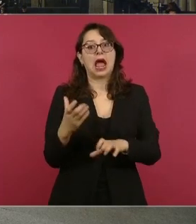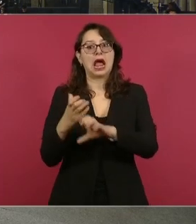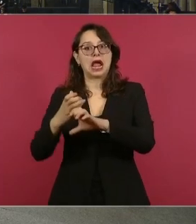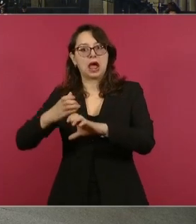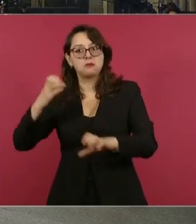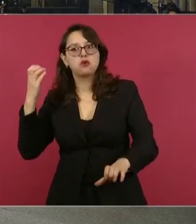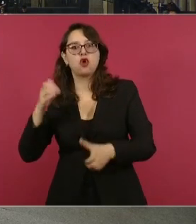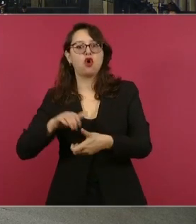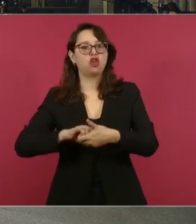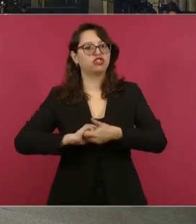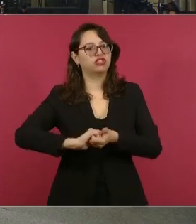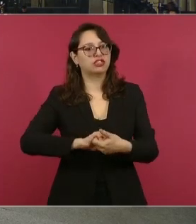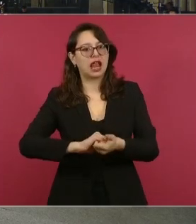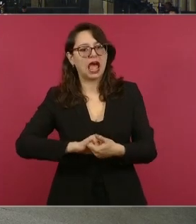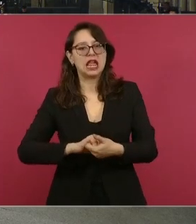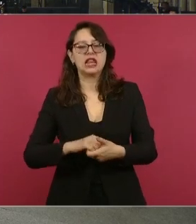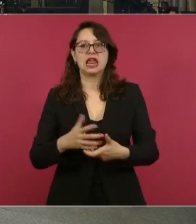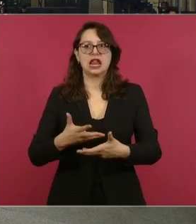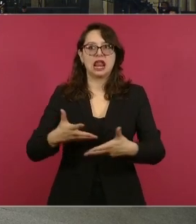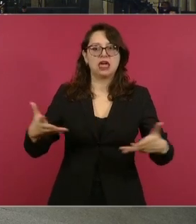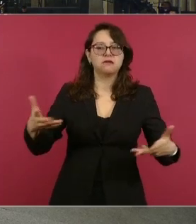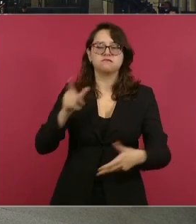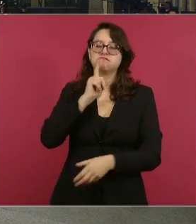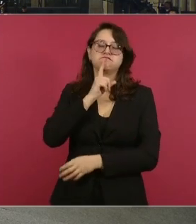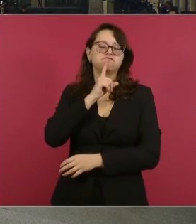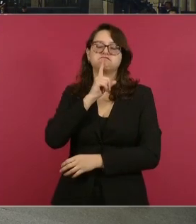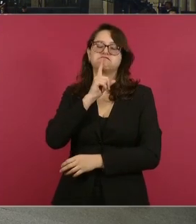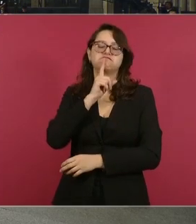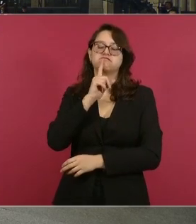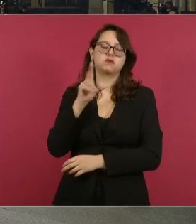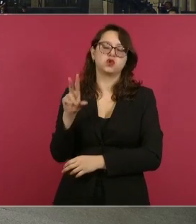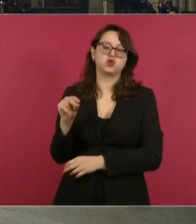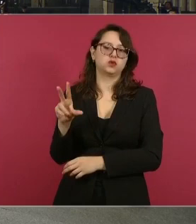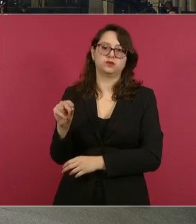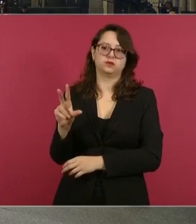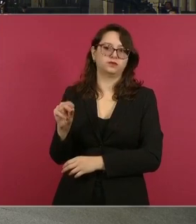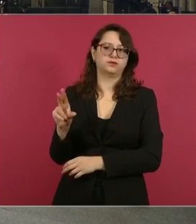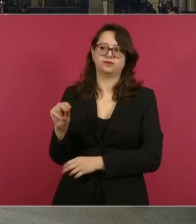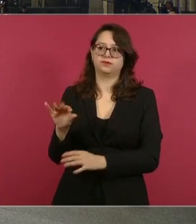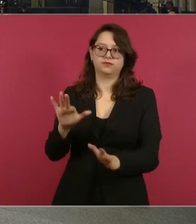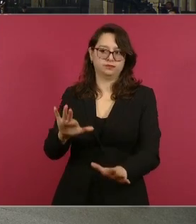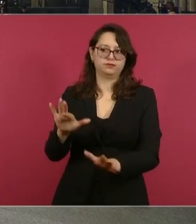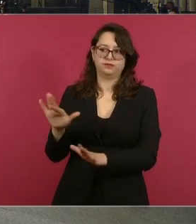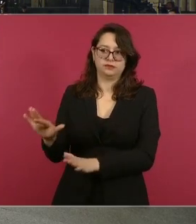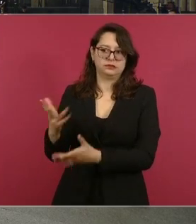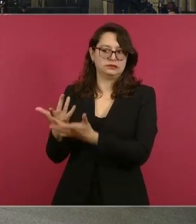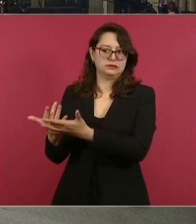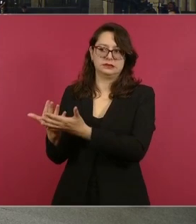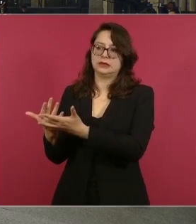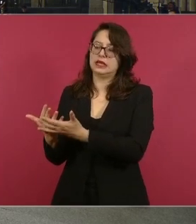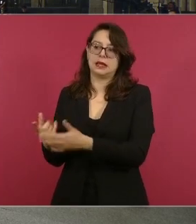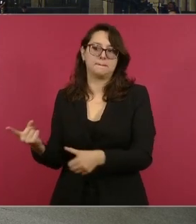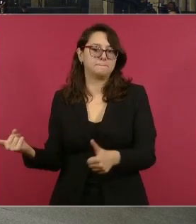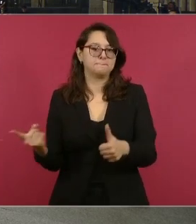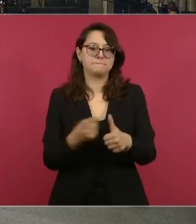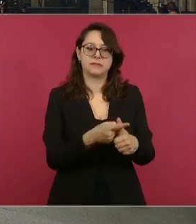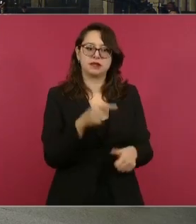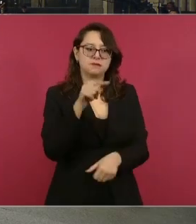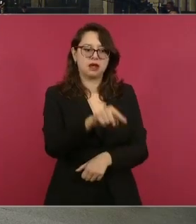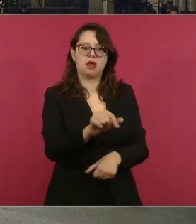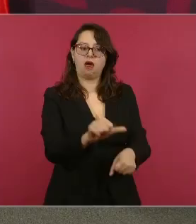con trailers, porque se están llevando a cabo trabajos para rehabilitarlo